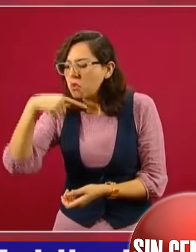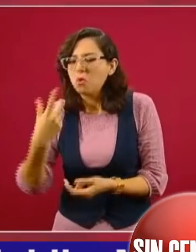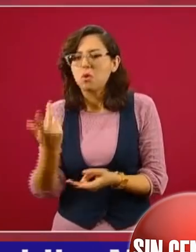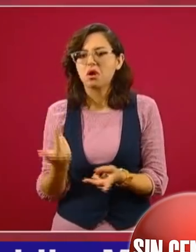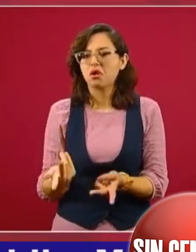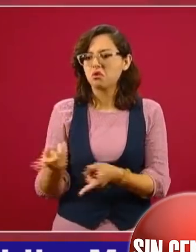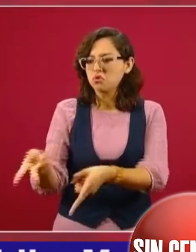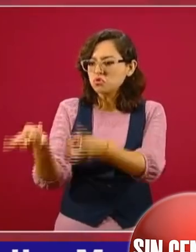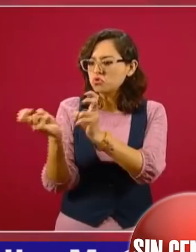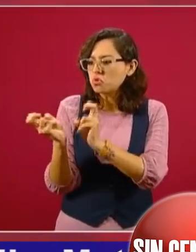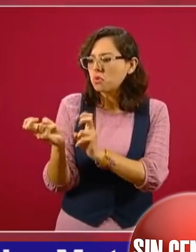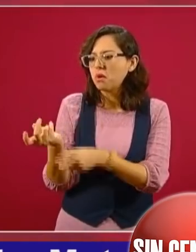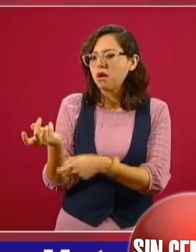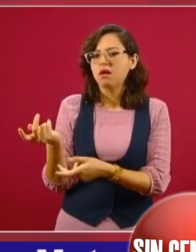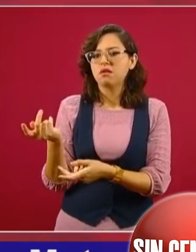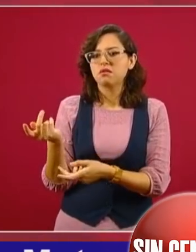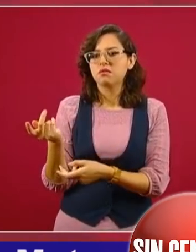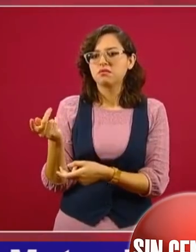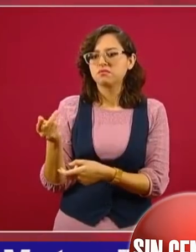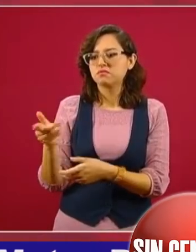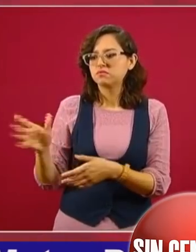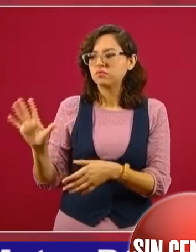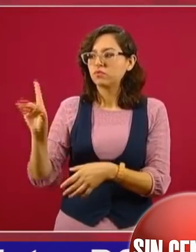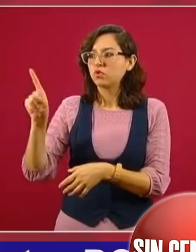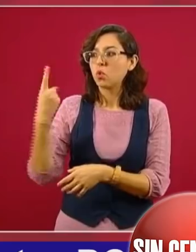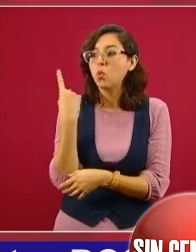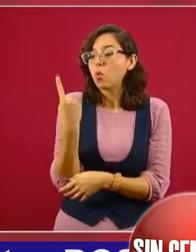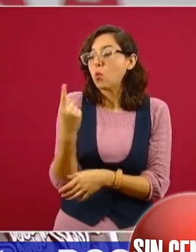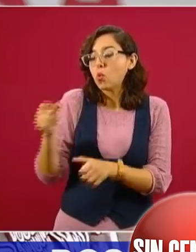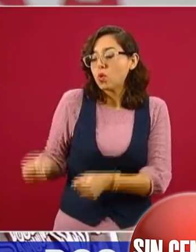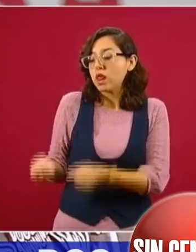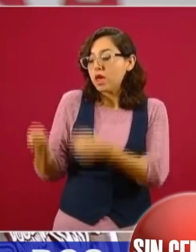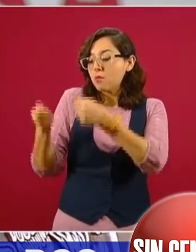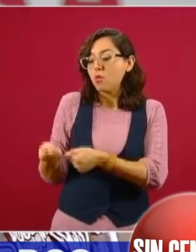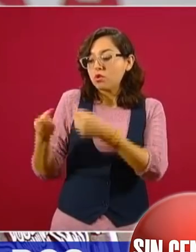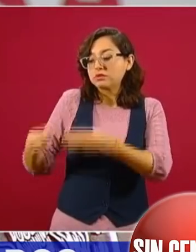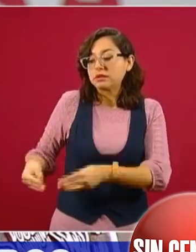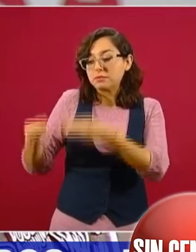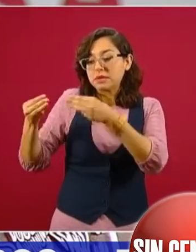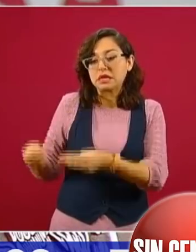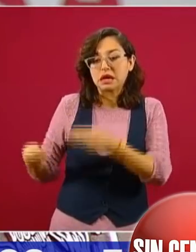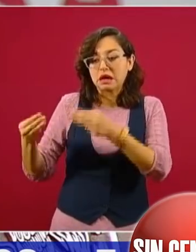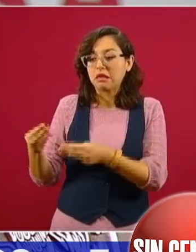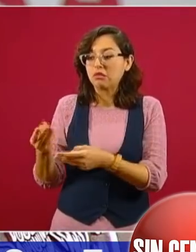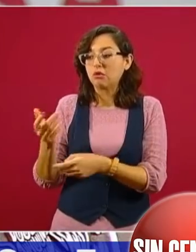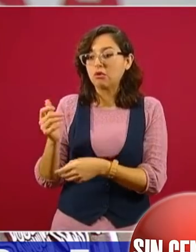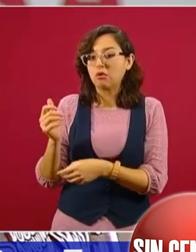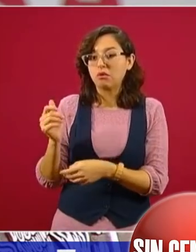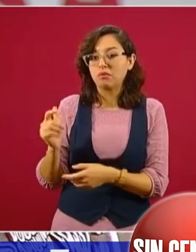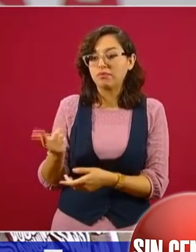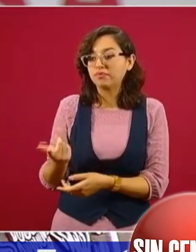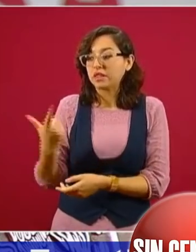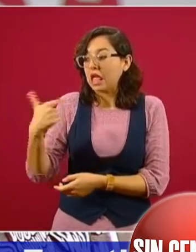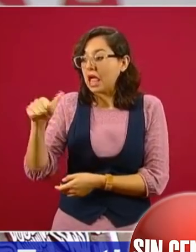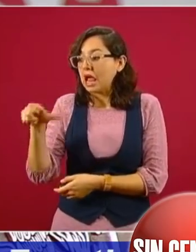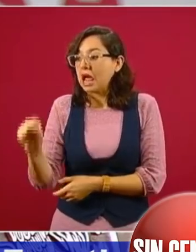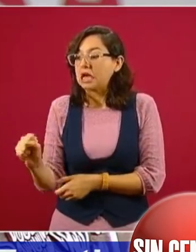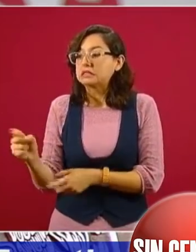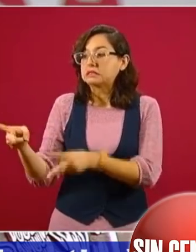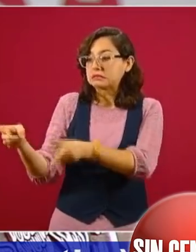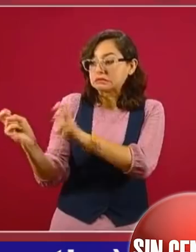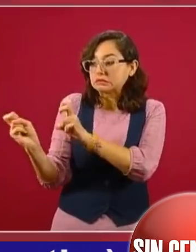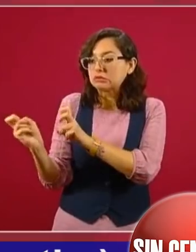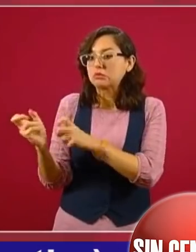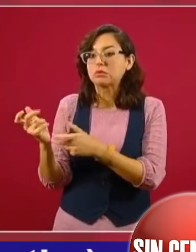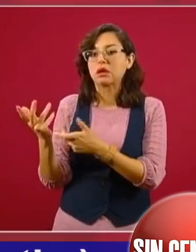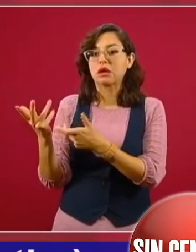robaba una bolsa en el mercado, que se robaba un cilindro de gas, que se